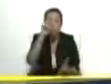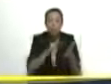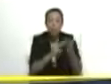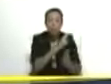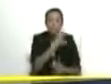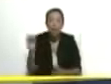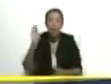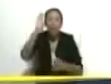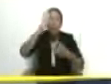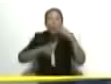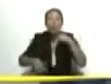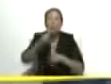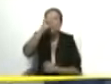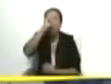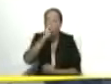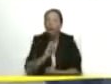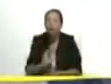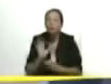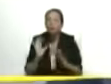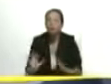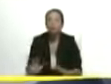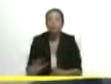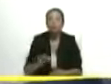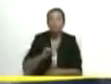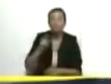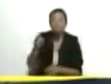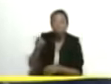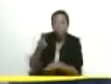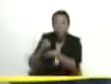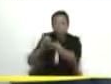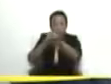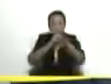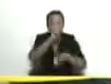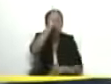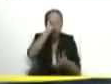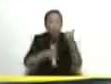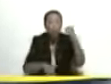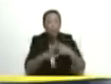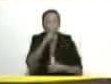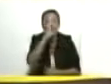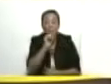2020. Era el último año, Jorge,